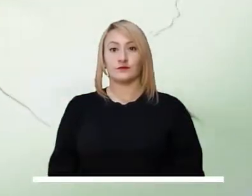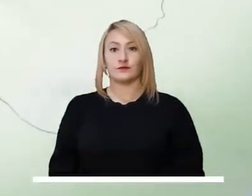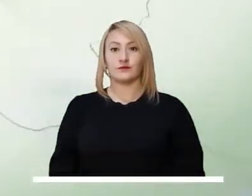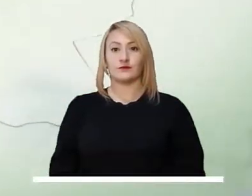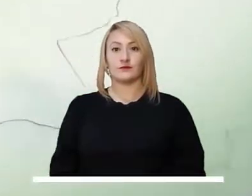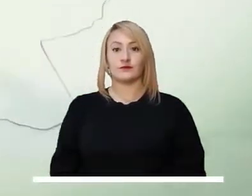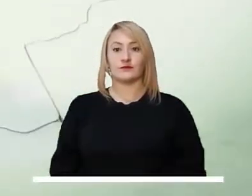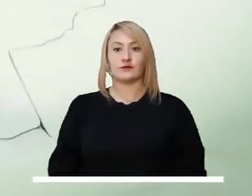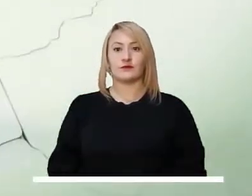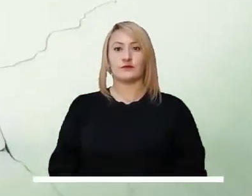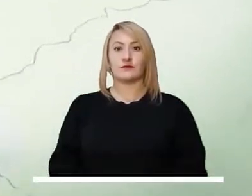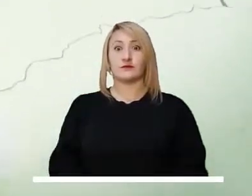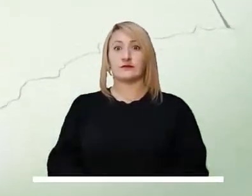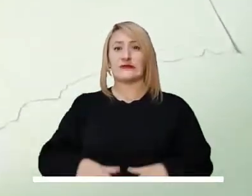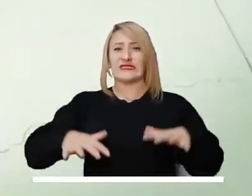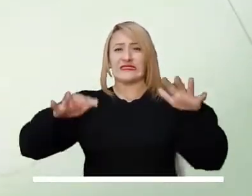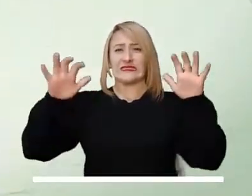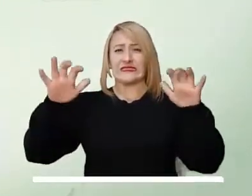nariño